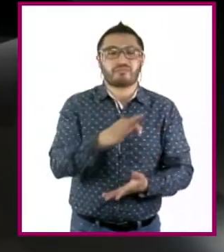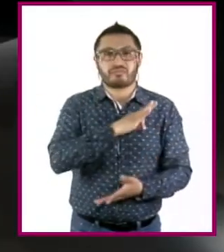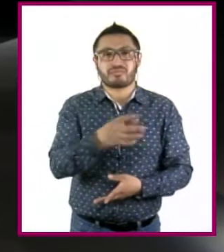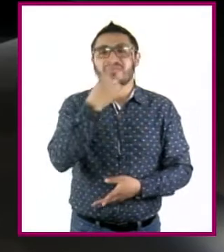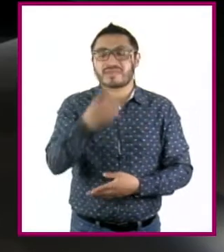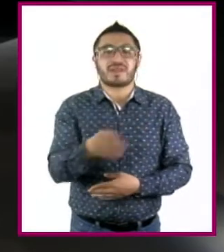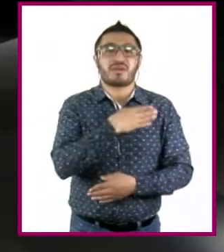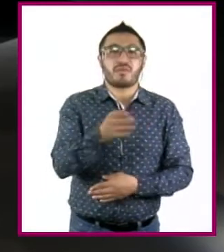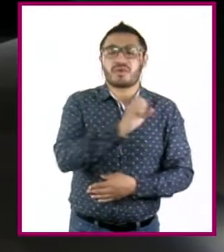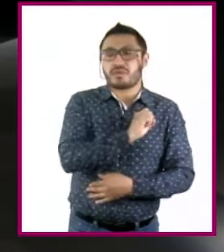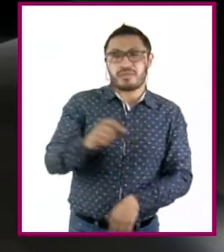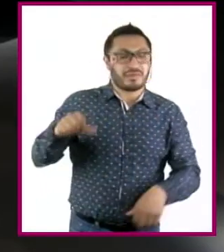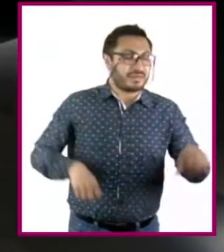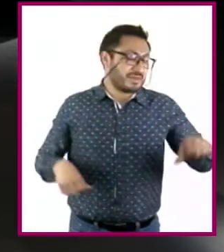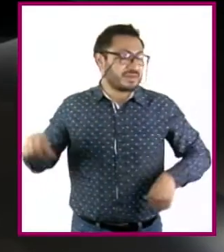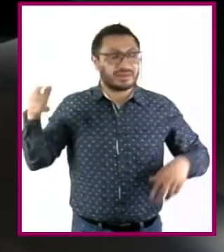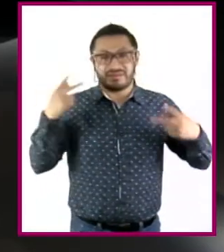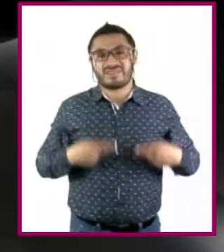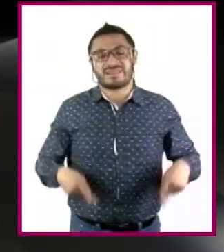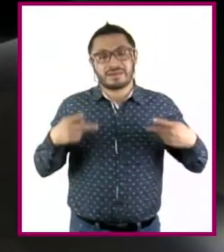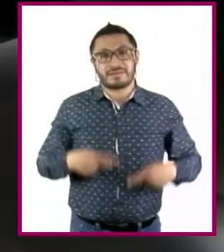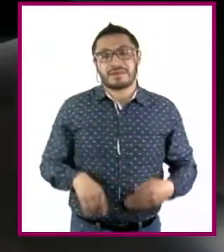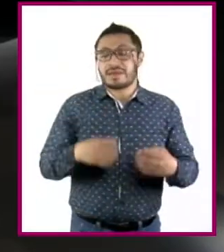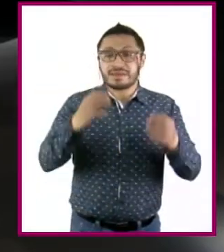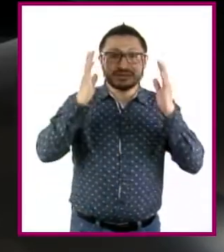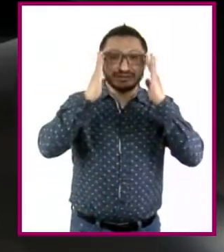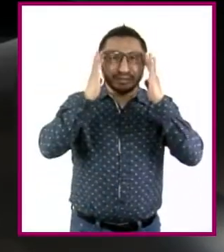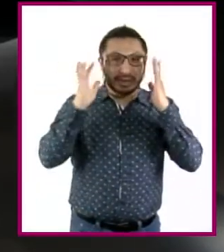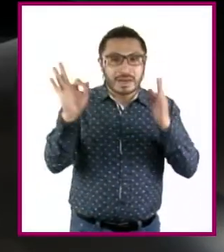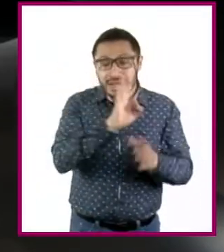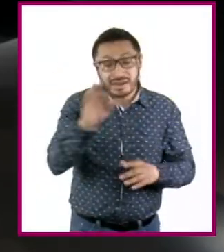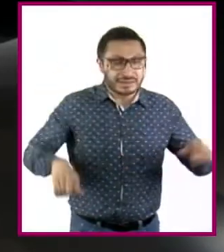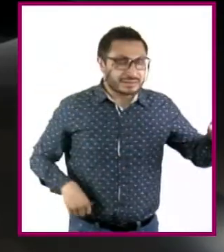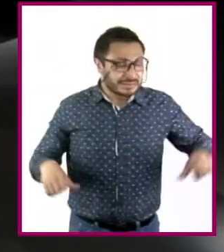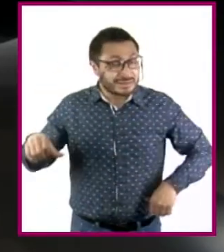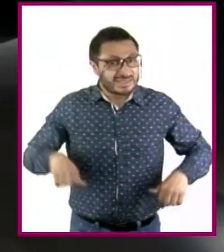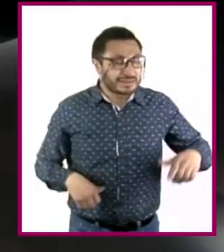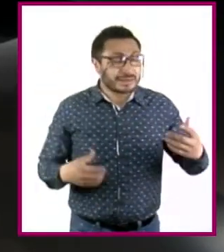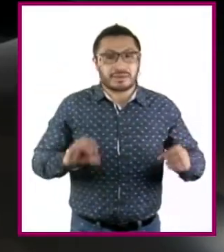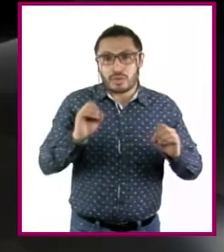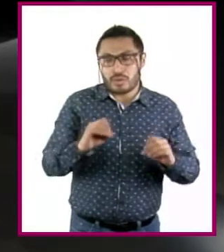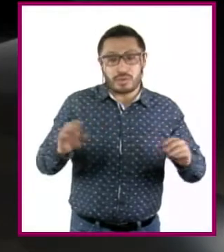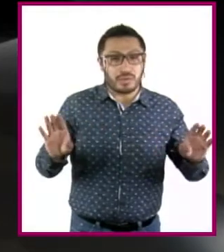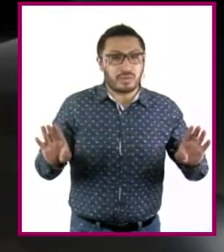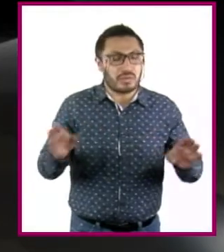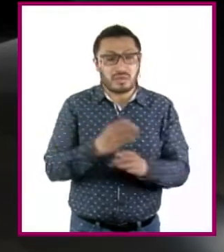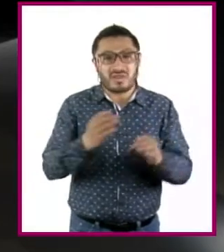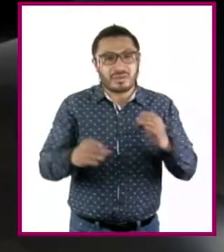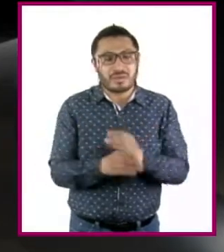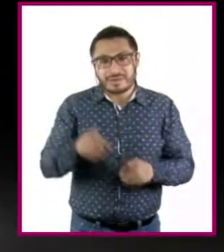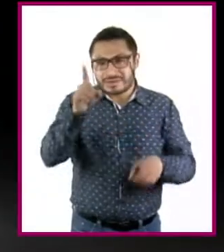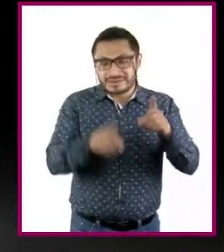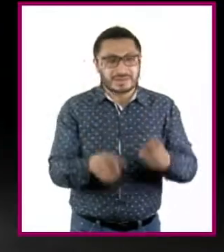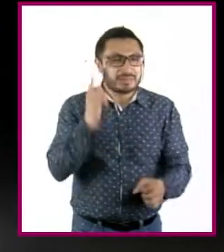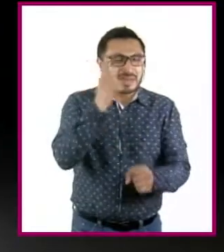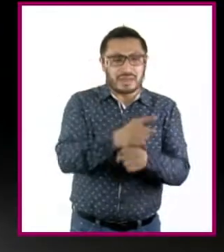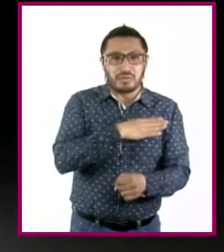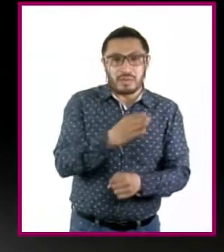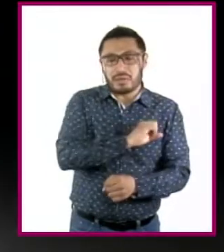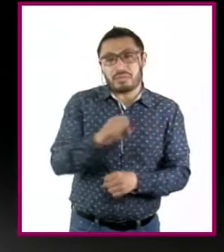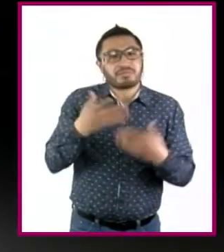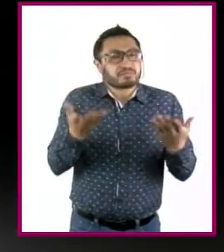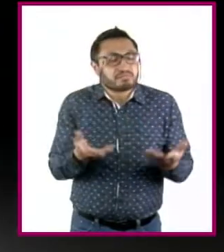malas las acciones de un agente moral, de alguien que actúa de acuerdo a los valores que se consideran buenos o malos.